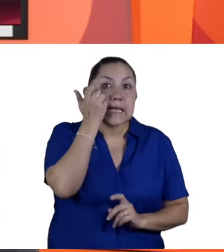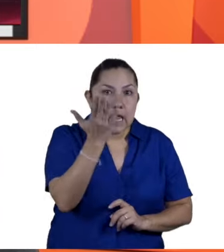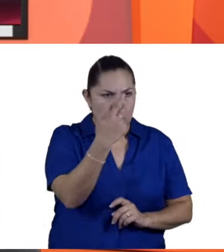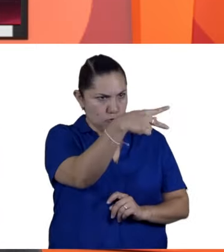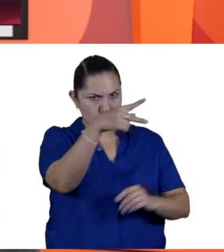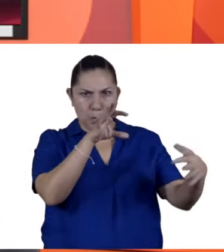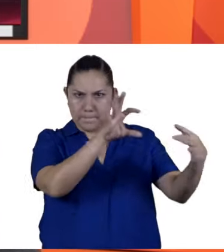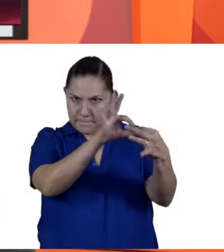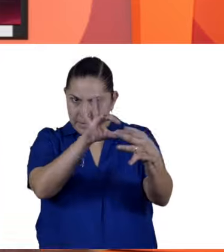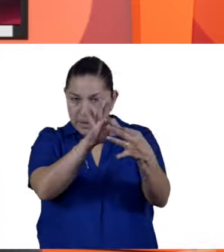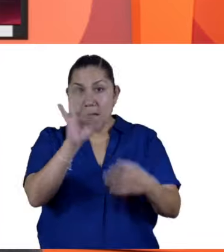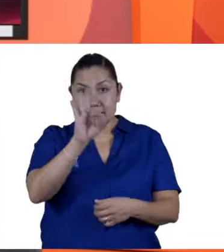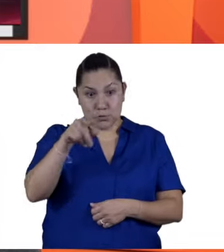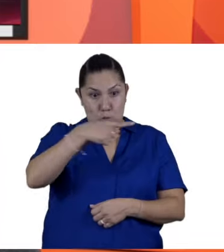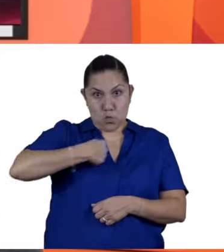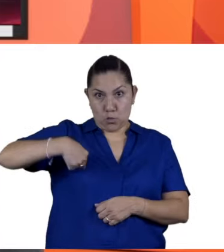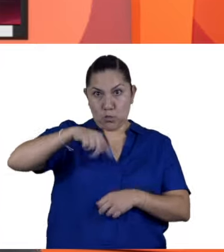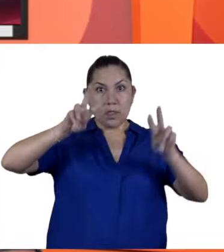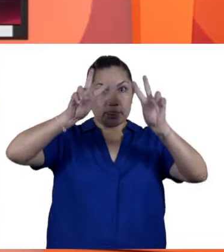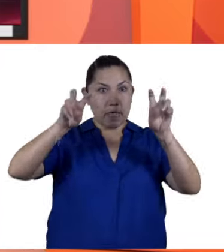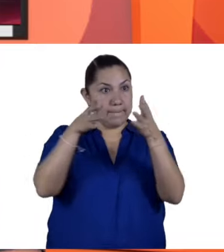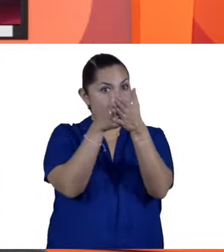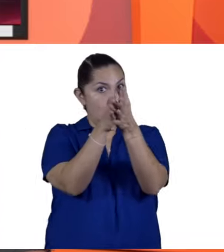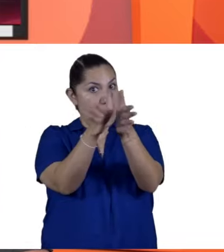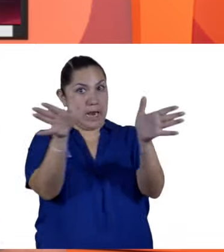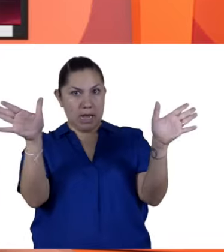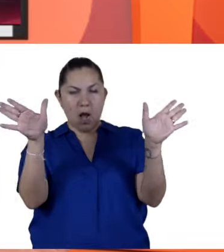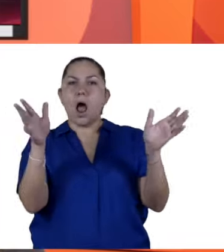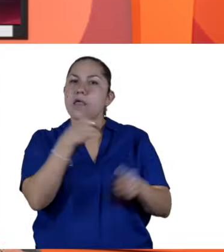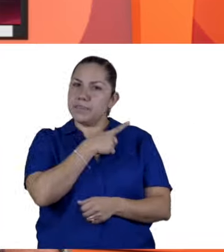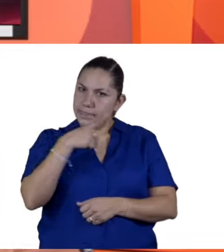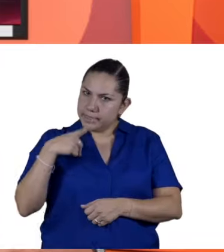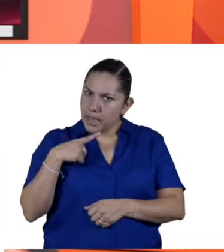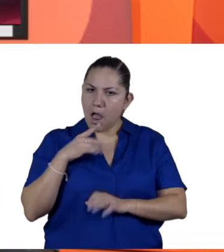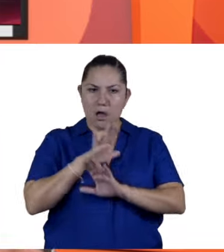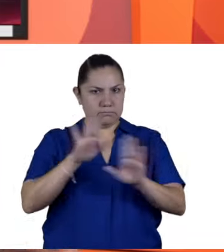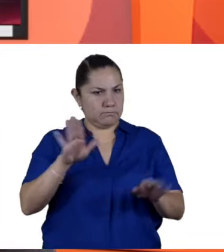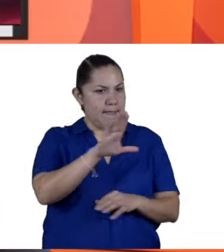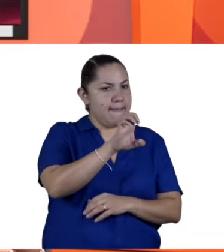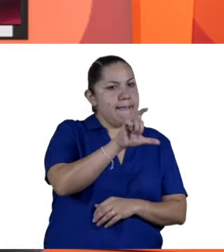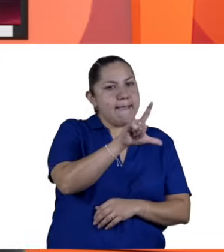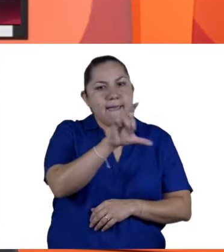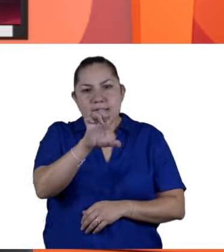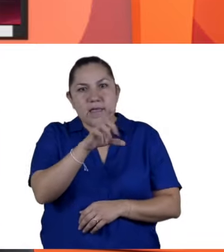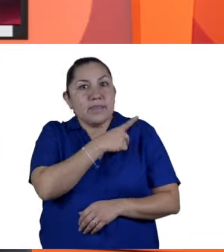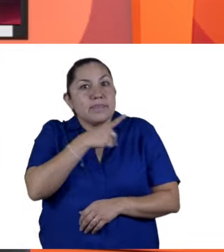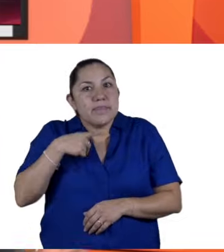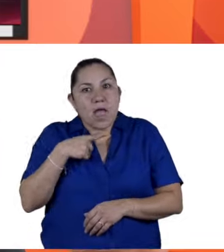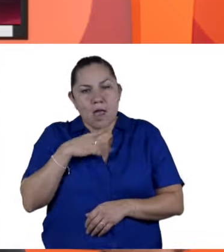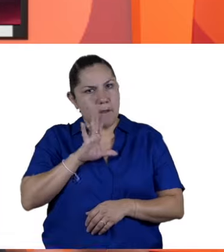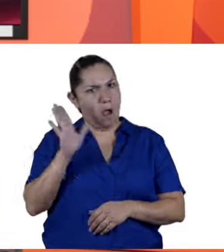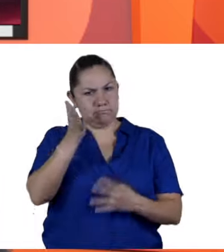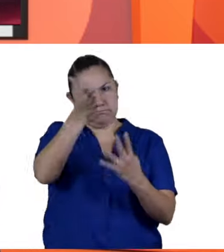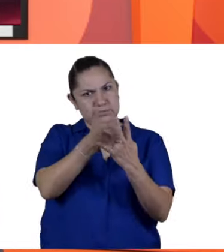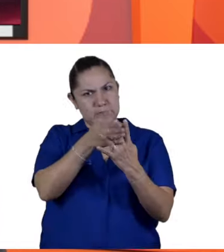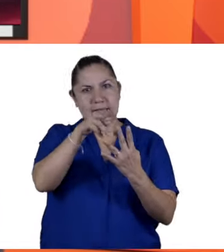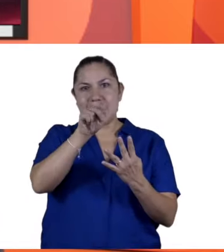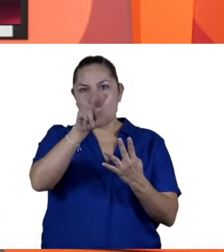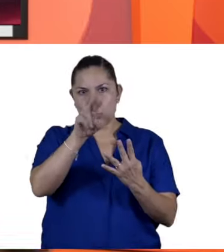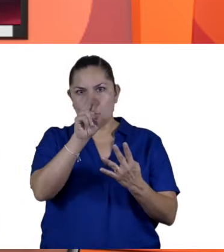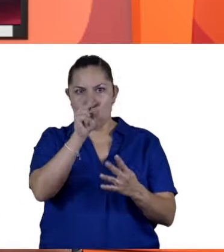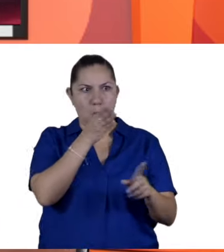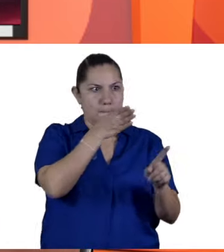Si vamos a hablar en general, habremos en neutro, porque aquí habemos de todo, trabajando, etcétera, ¿no? Entonces, este, me hizo